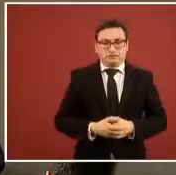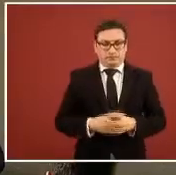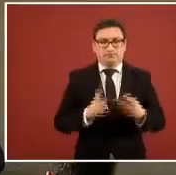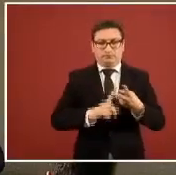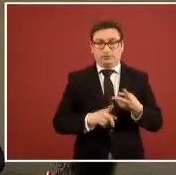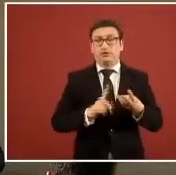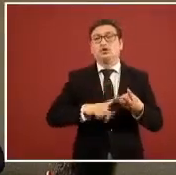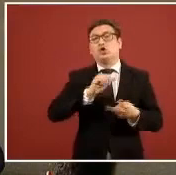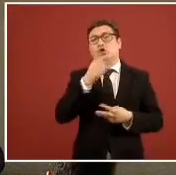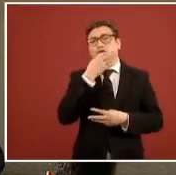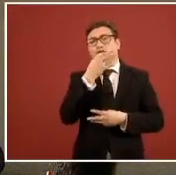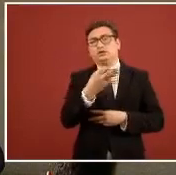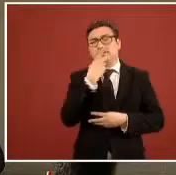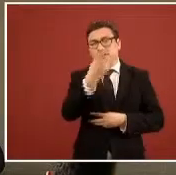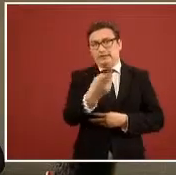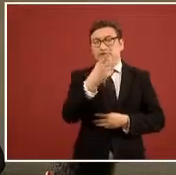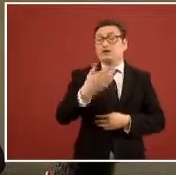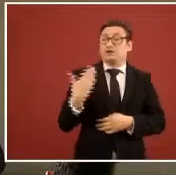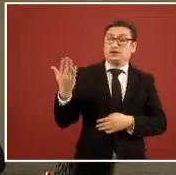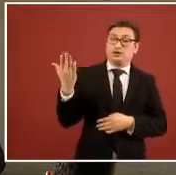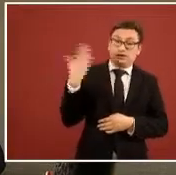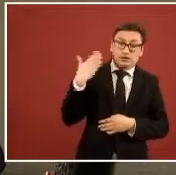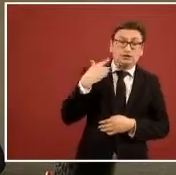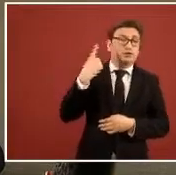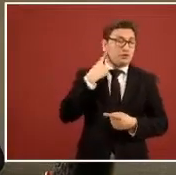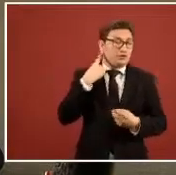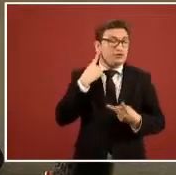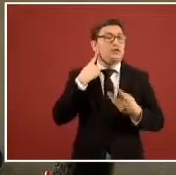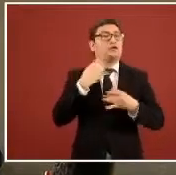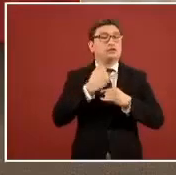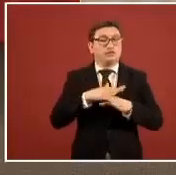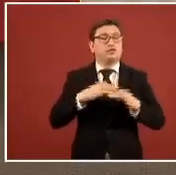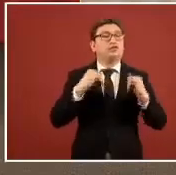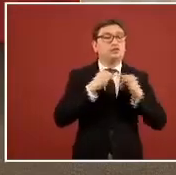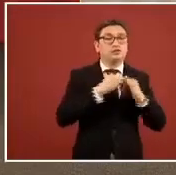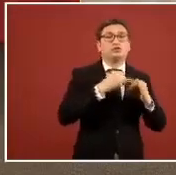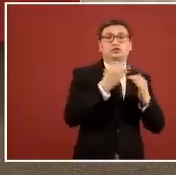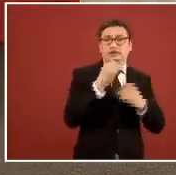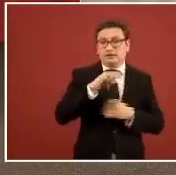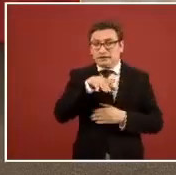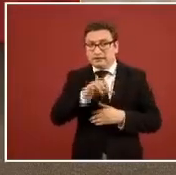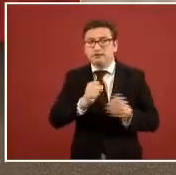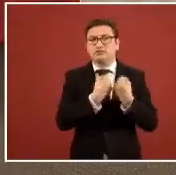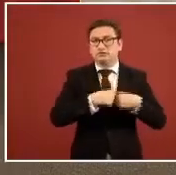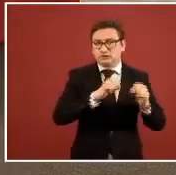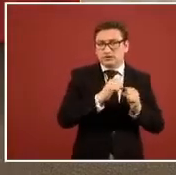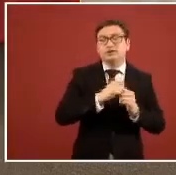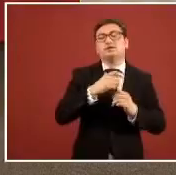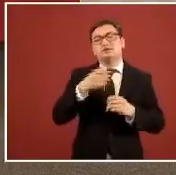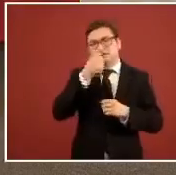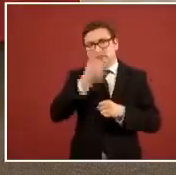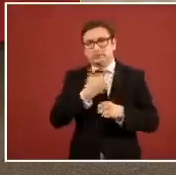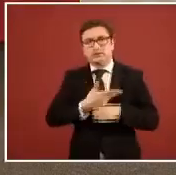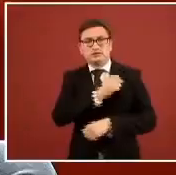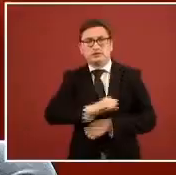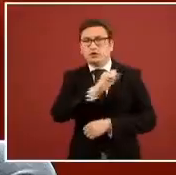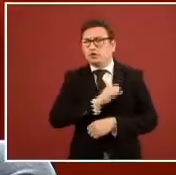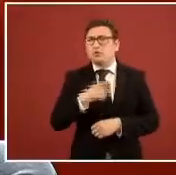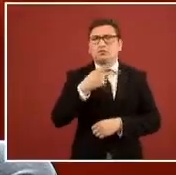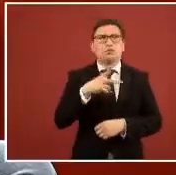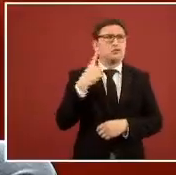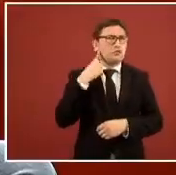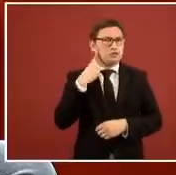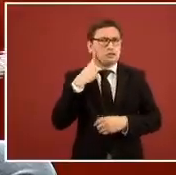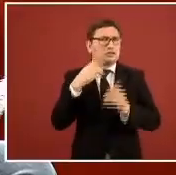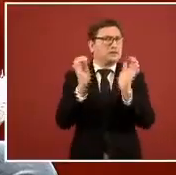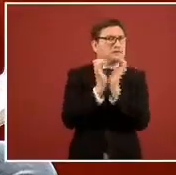un comentario, hemos escuchado cifras y datos de los institutos del IMSS, de la Secretaría de Salud, pero no hemos tenido o no he escuchado datos